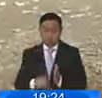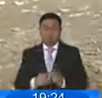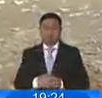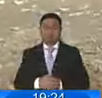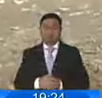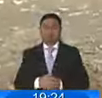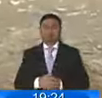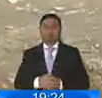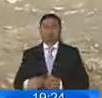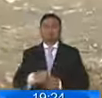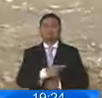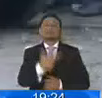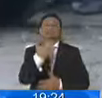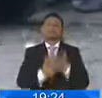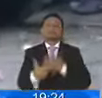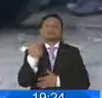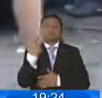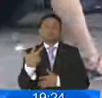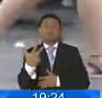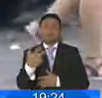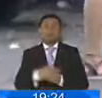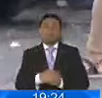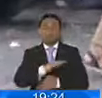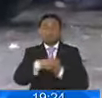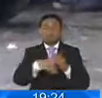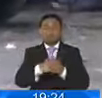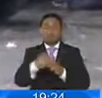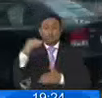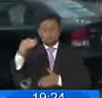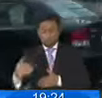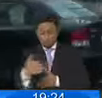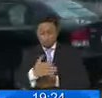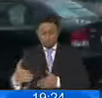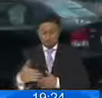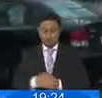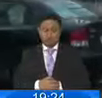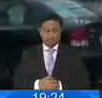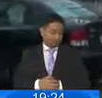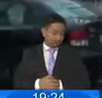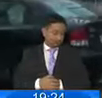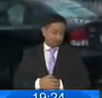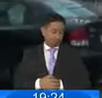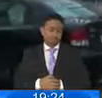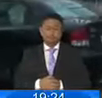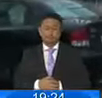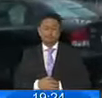pareja tenía 3 hijos en común, todos menores de edad. Desde Santo Domingo de los Áchilas informó Gisela.